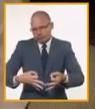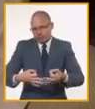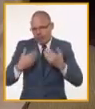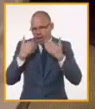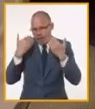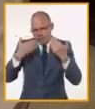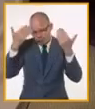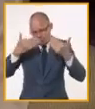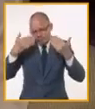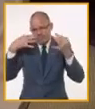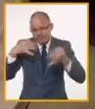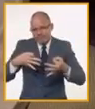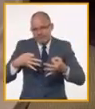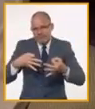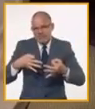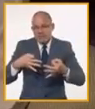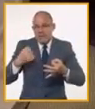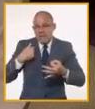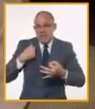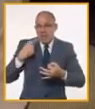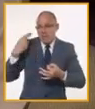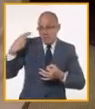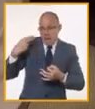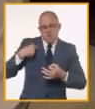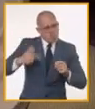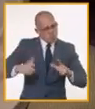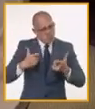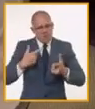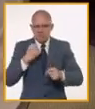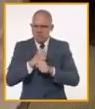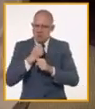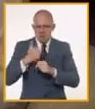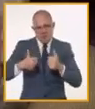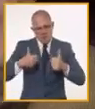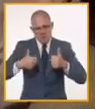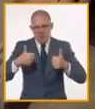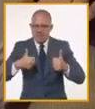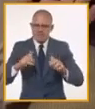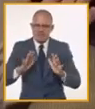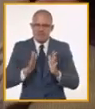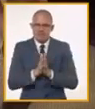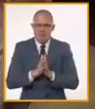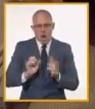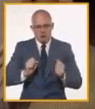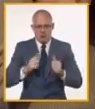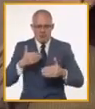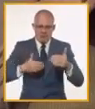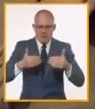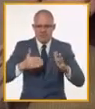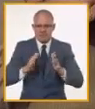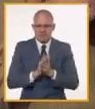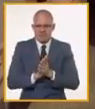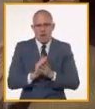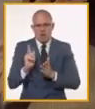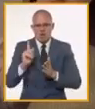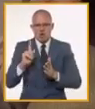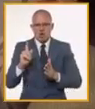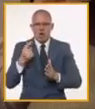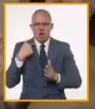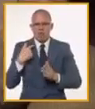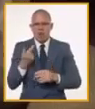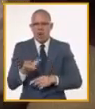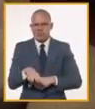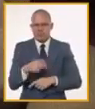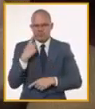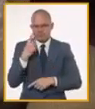he estado, hacer la cosa, como se dice, lo mejor posible, y he salido también lo mejor posible. No, el problema no es